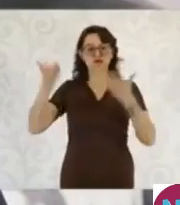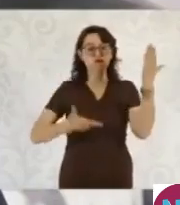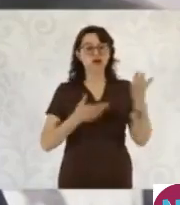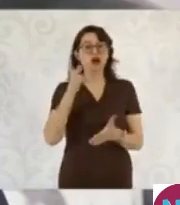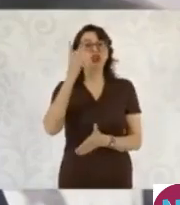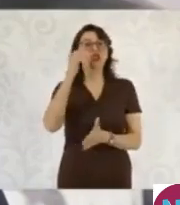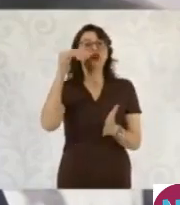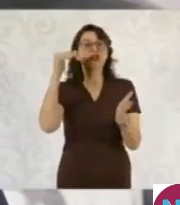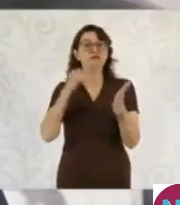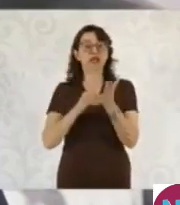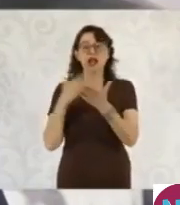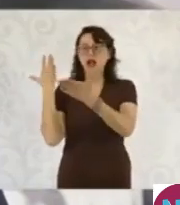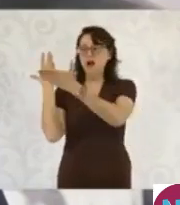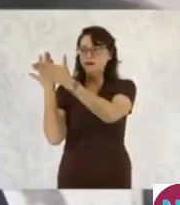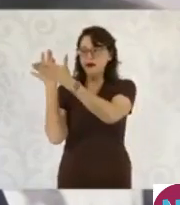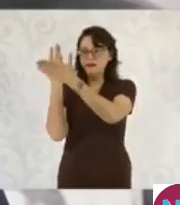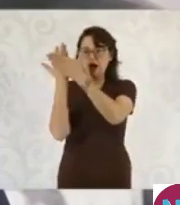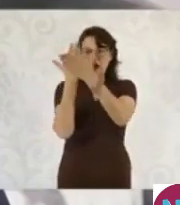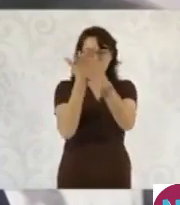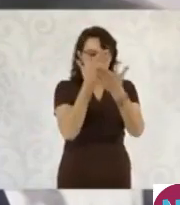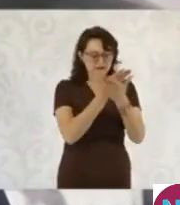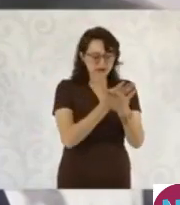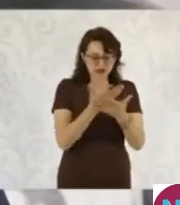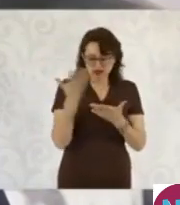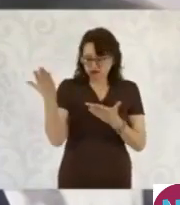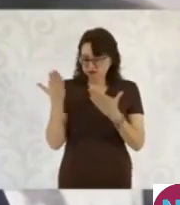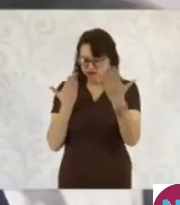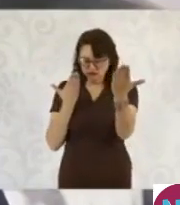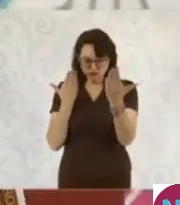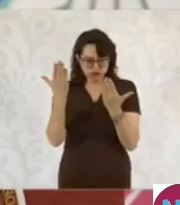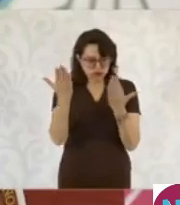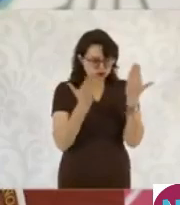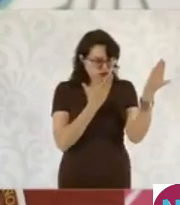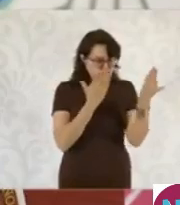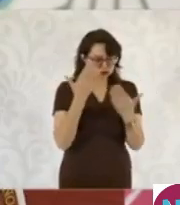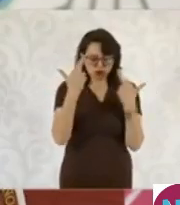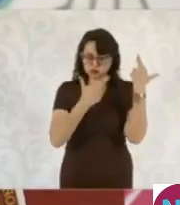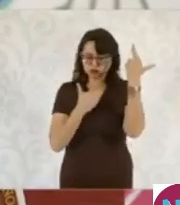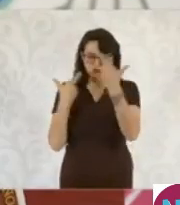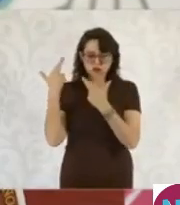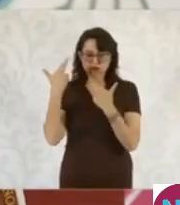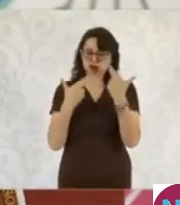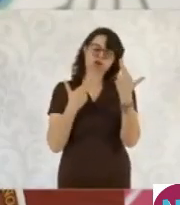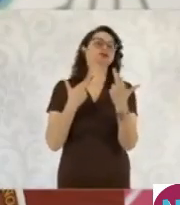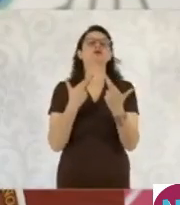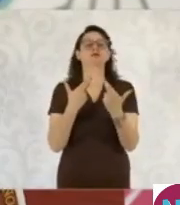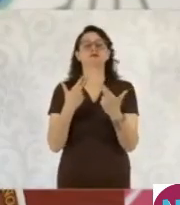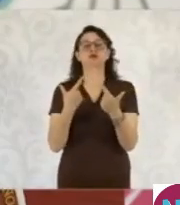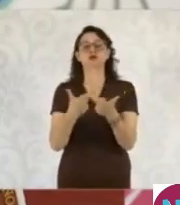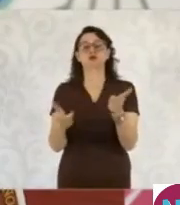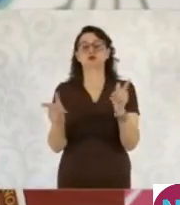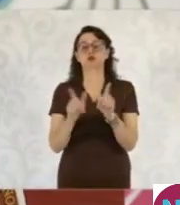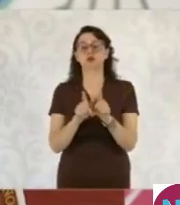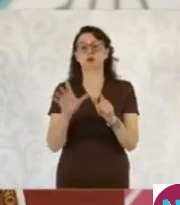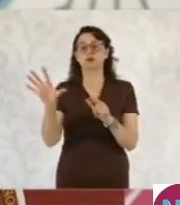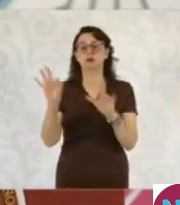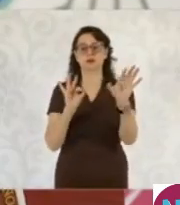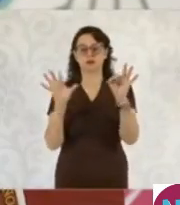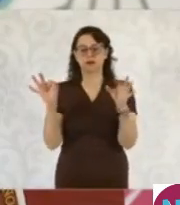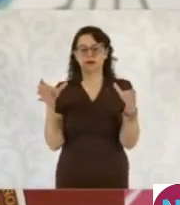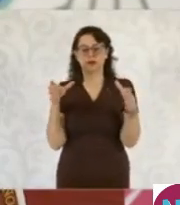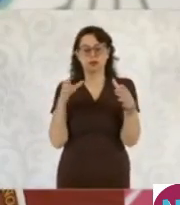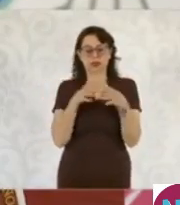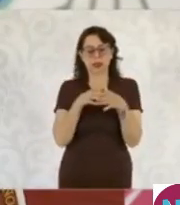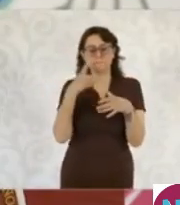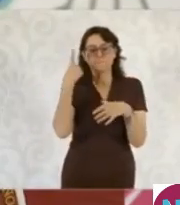propuestas, es decir, cada medicamento tenía más o menos 5 proveedores participando. Armamos un grupo muy grande de